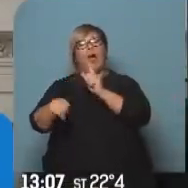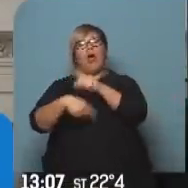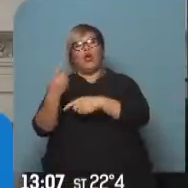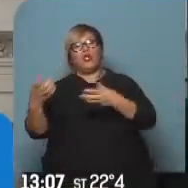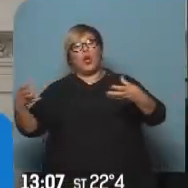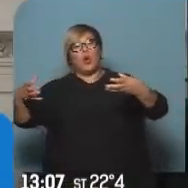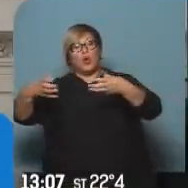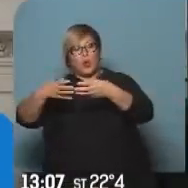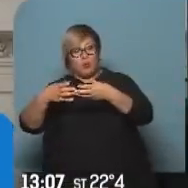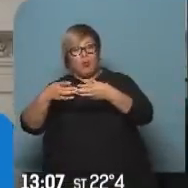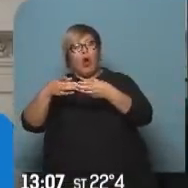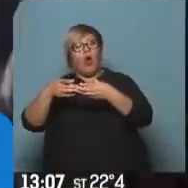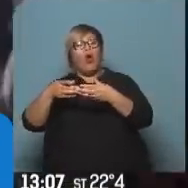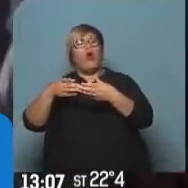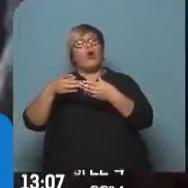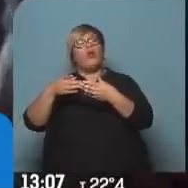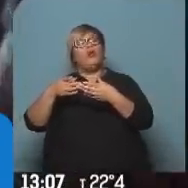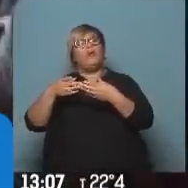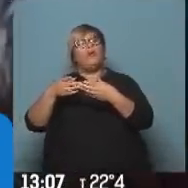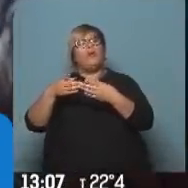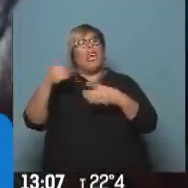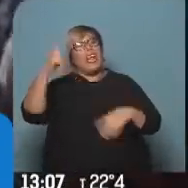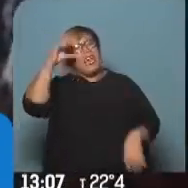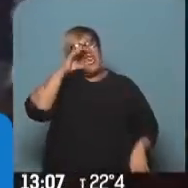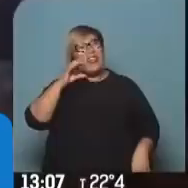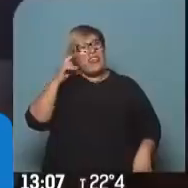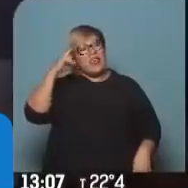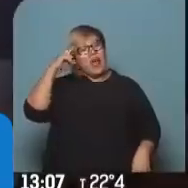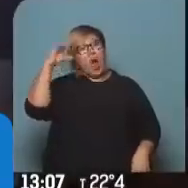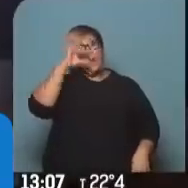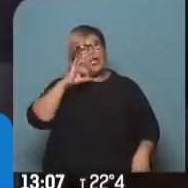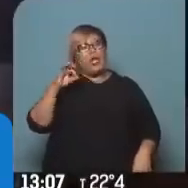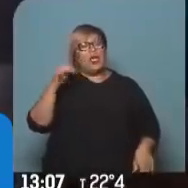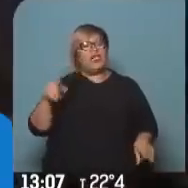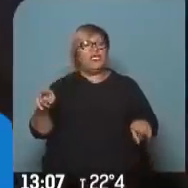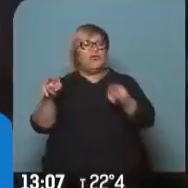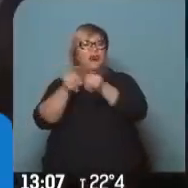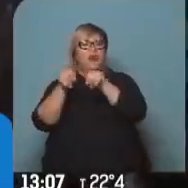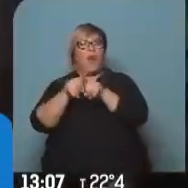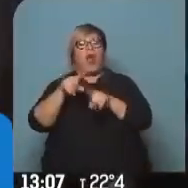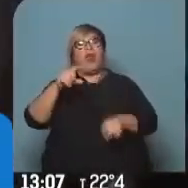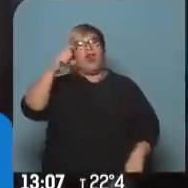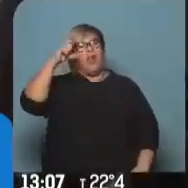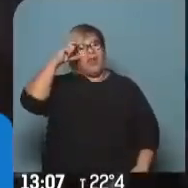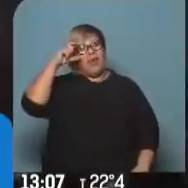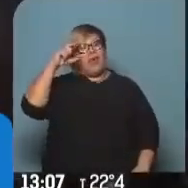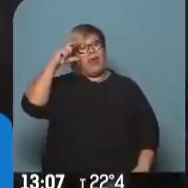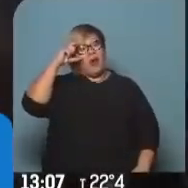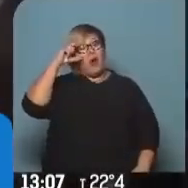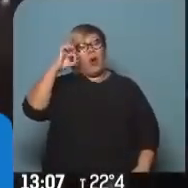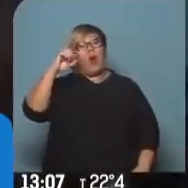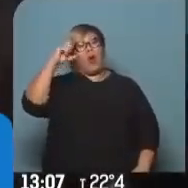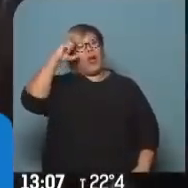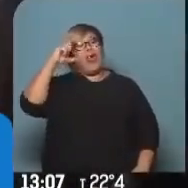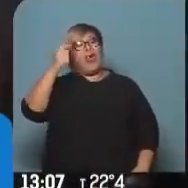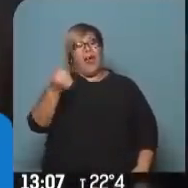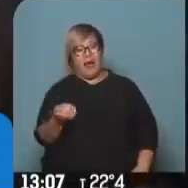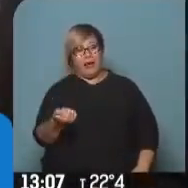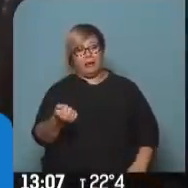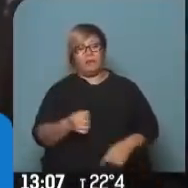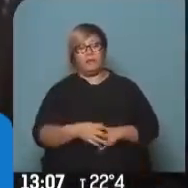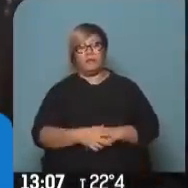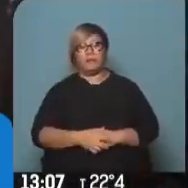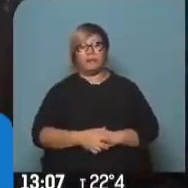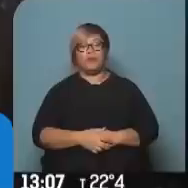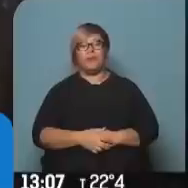de la OEA. En toda su historia, la UNASUR acompañó los procesos políticos y también reaccionó ante los